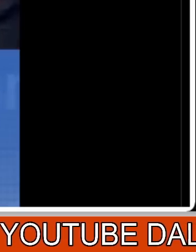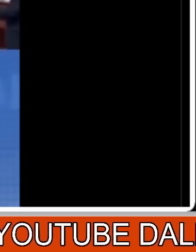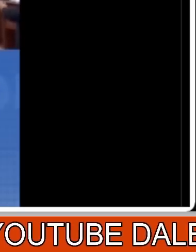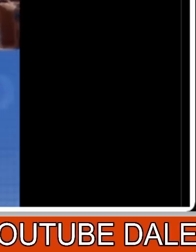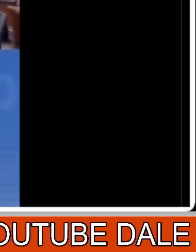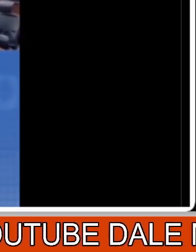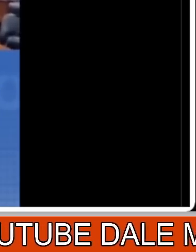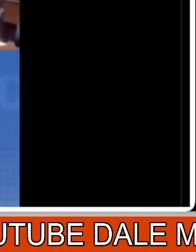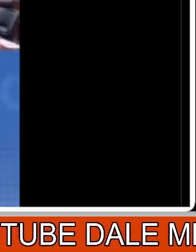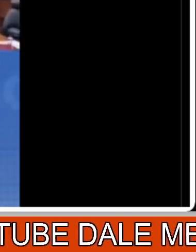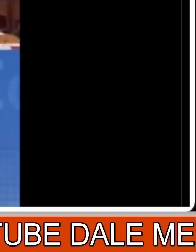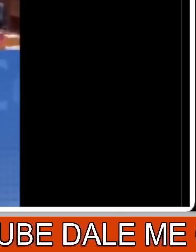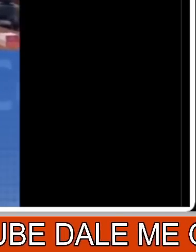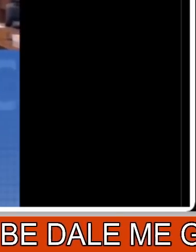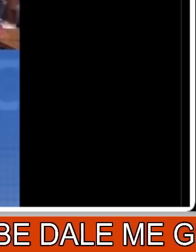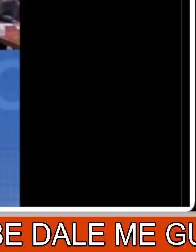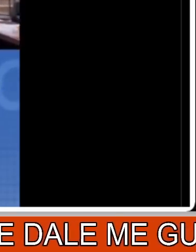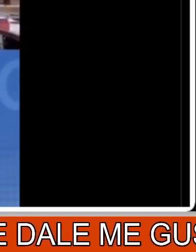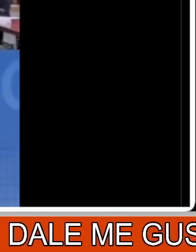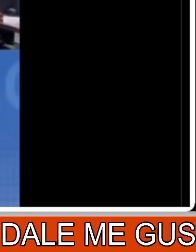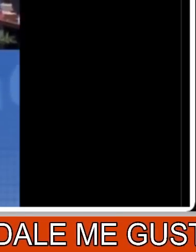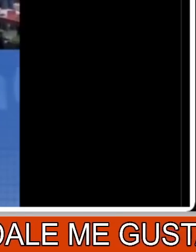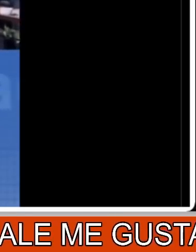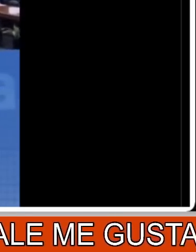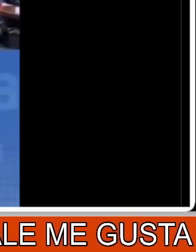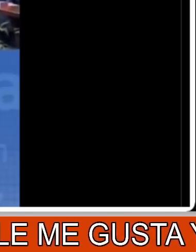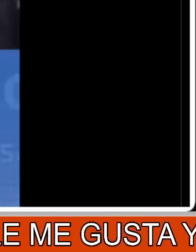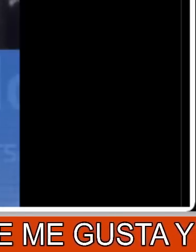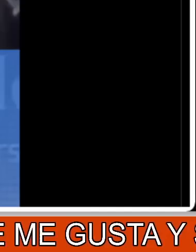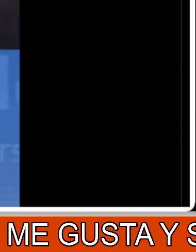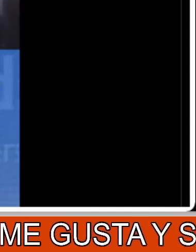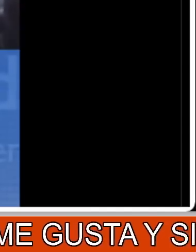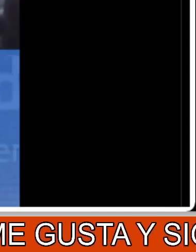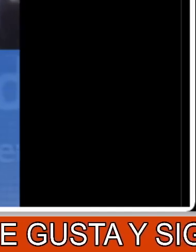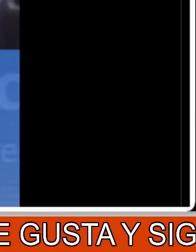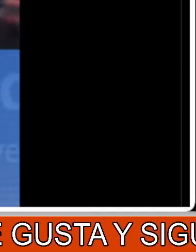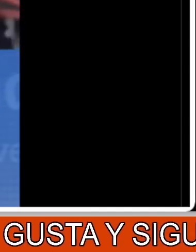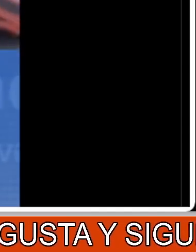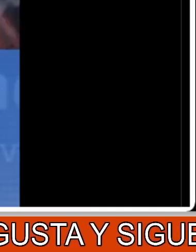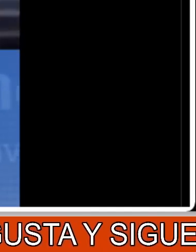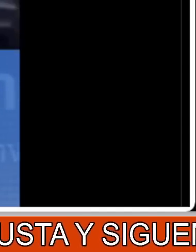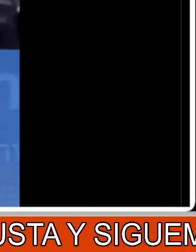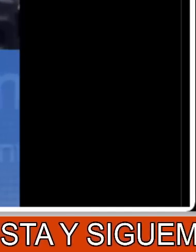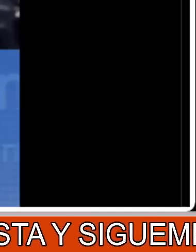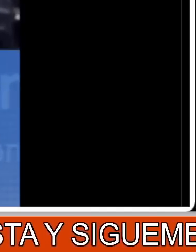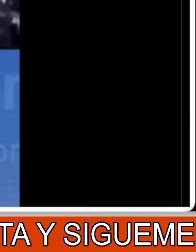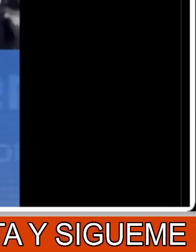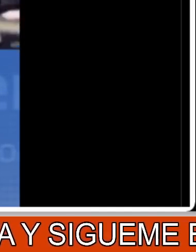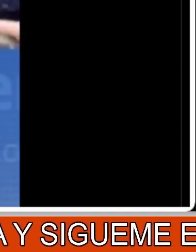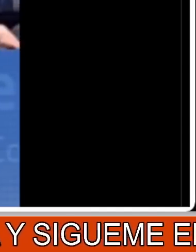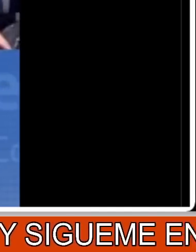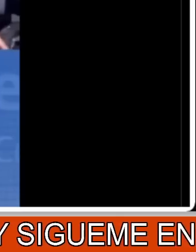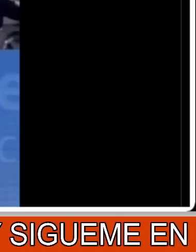su gusto, servirse con la cuchara grande. Hoy se va a formar una comisión de